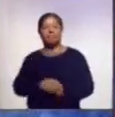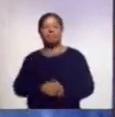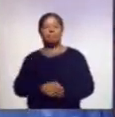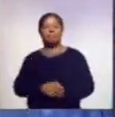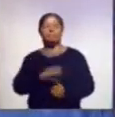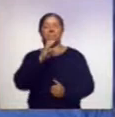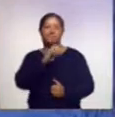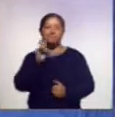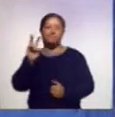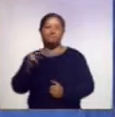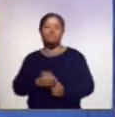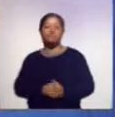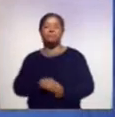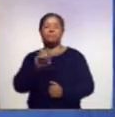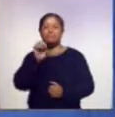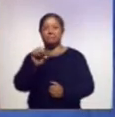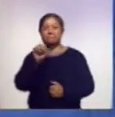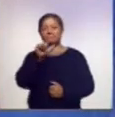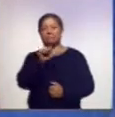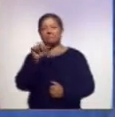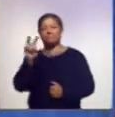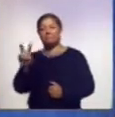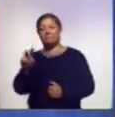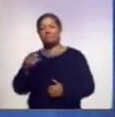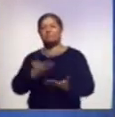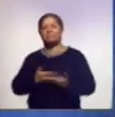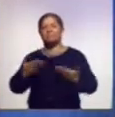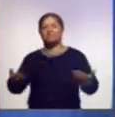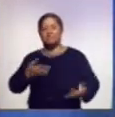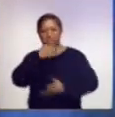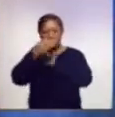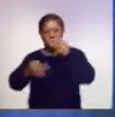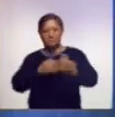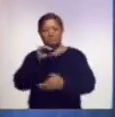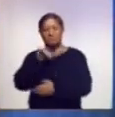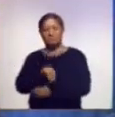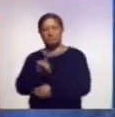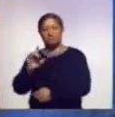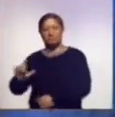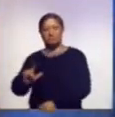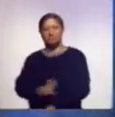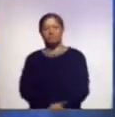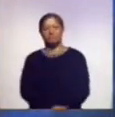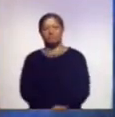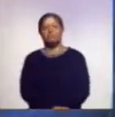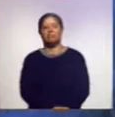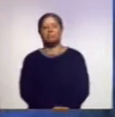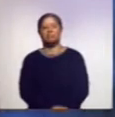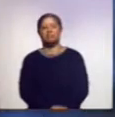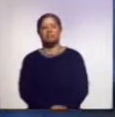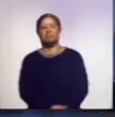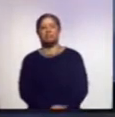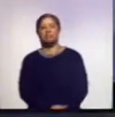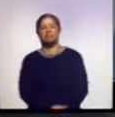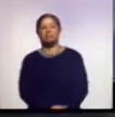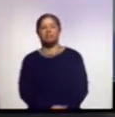Vázquez, edición Adrián Vargas, Mariana Lovera, Ahora Noticias.